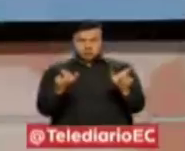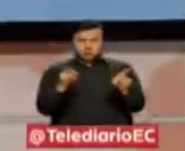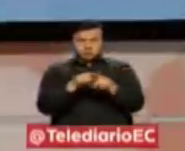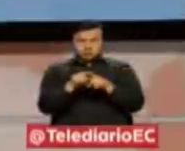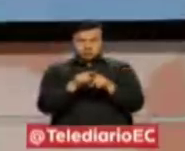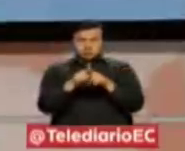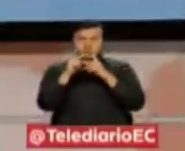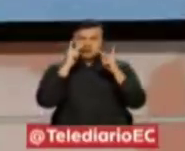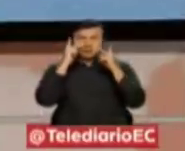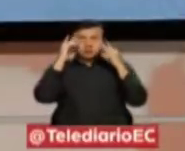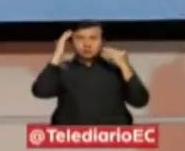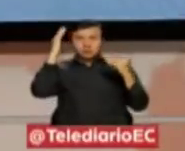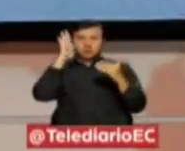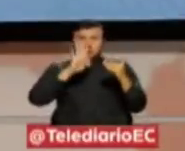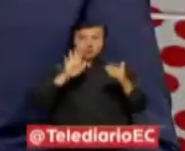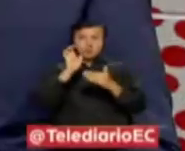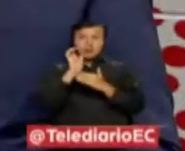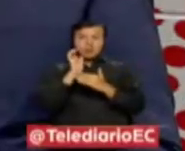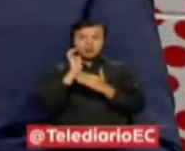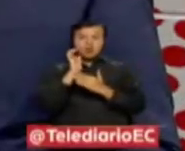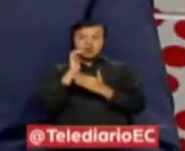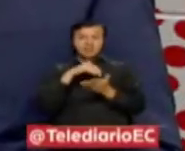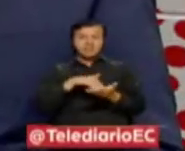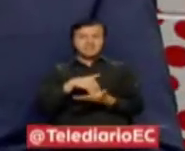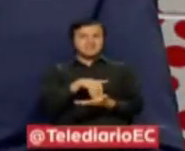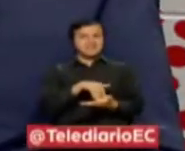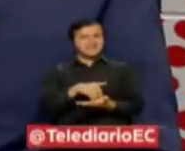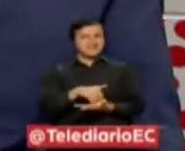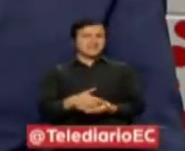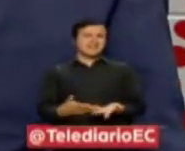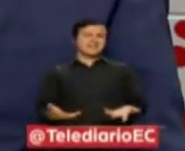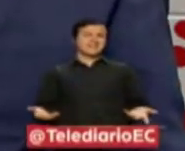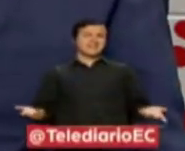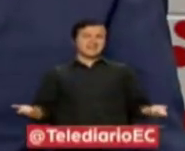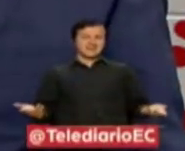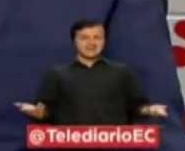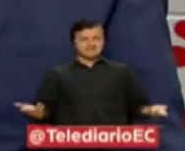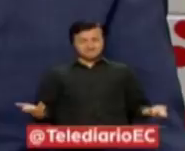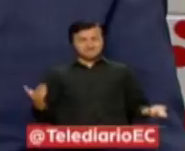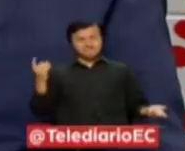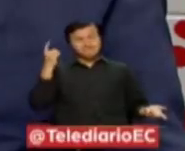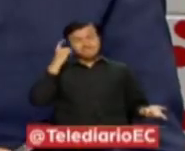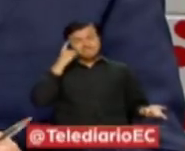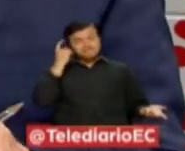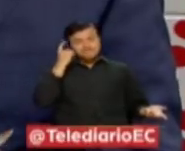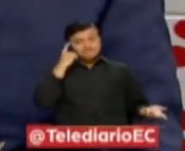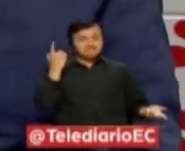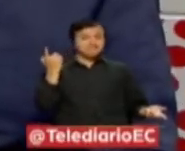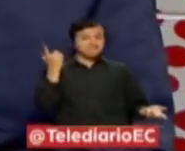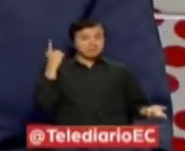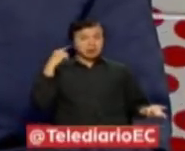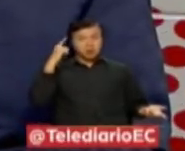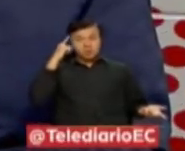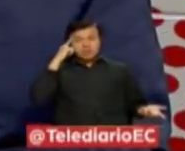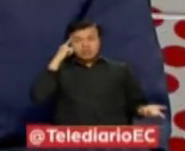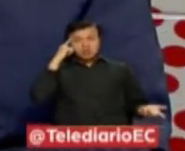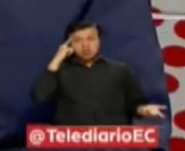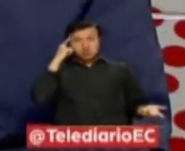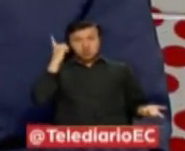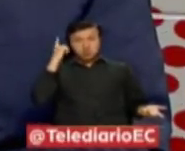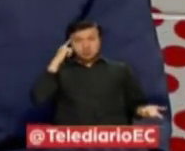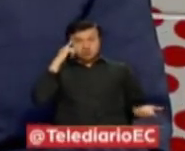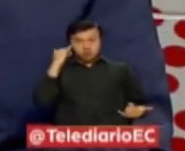empobrece la visión política del país. Y creo que el gobierno ha sido